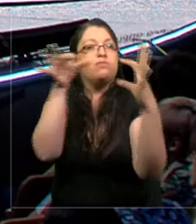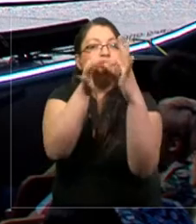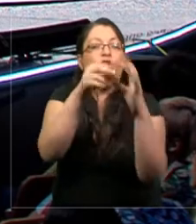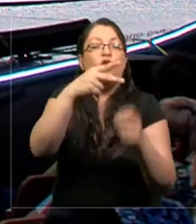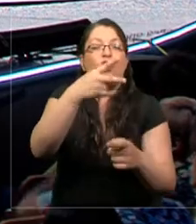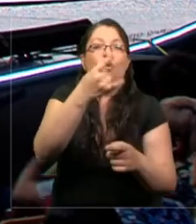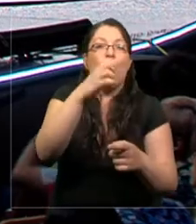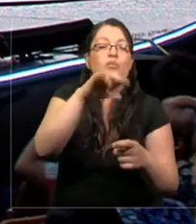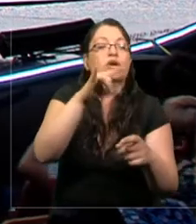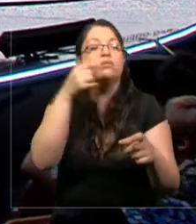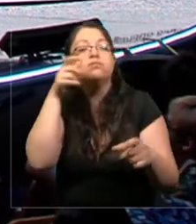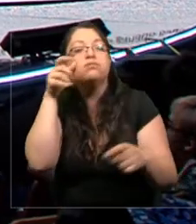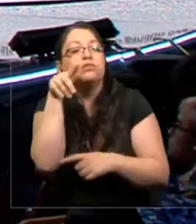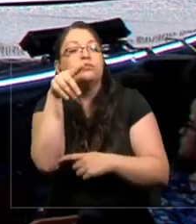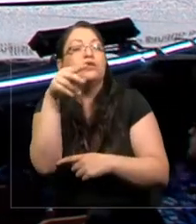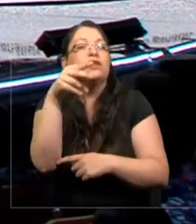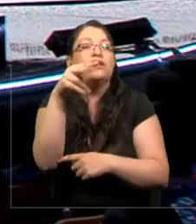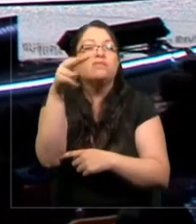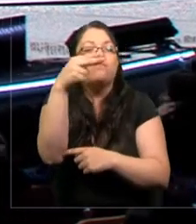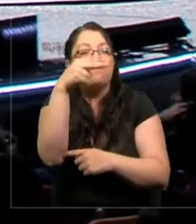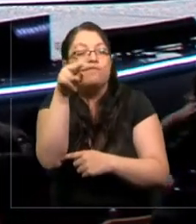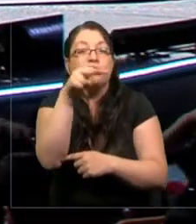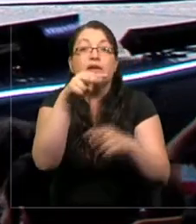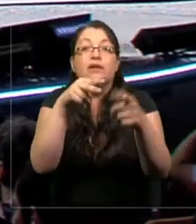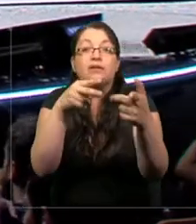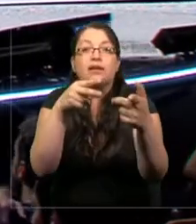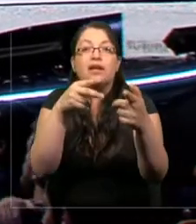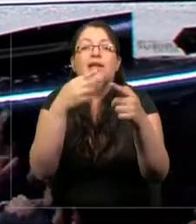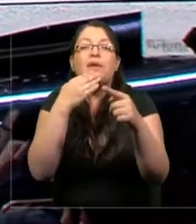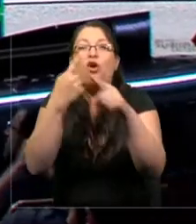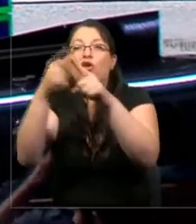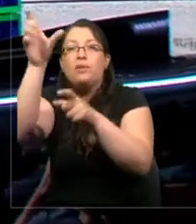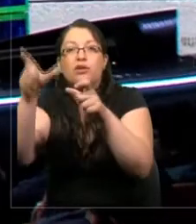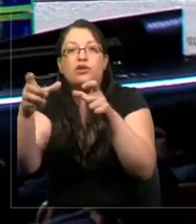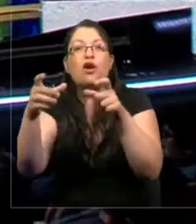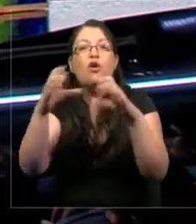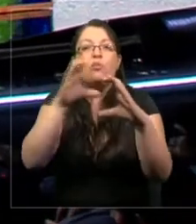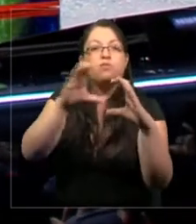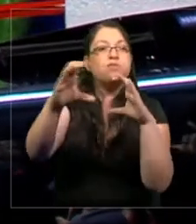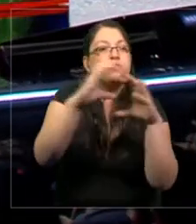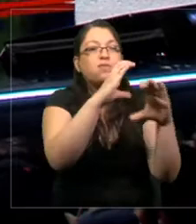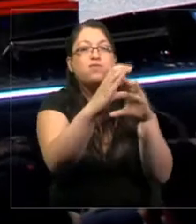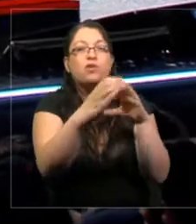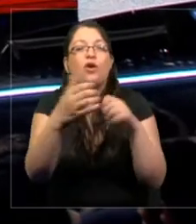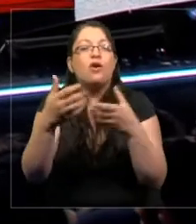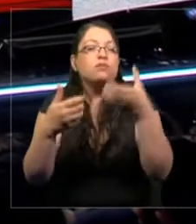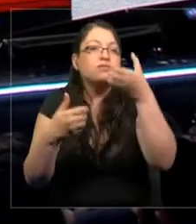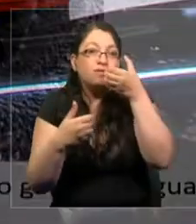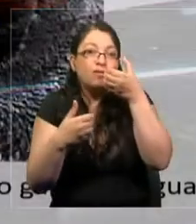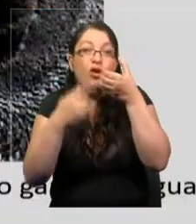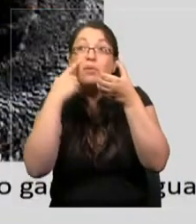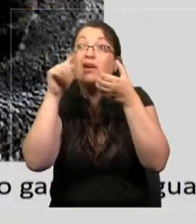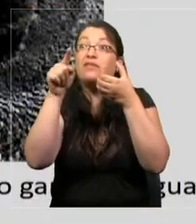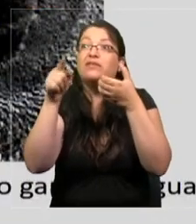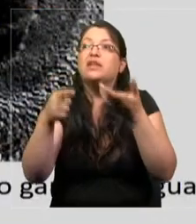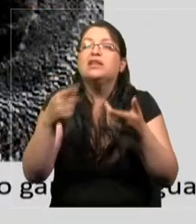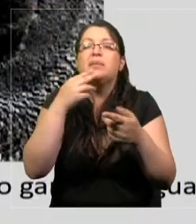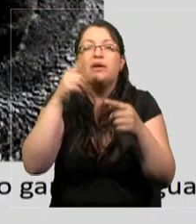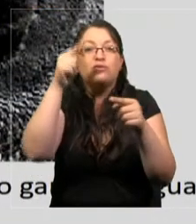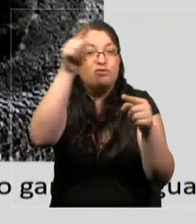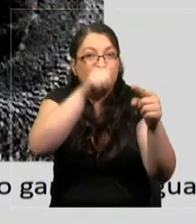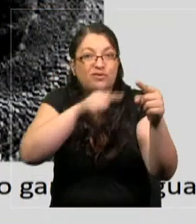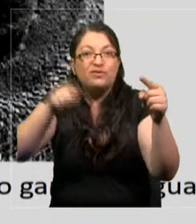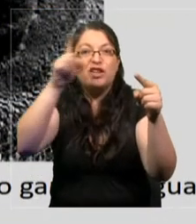guardaparques guiados por nuestros investigadores que estaban en otras partes y comunicándose vía remota lo que se ve en rojo ahí